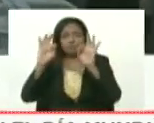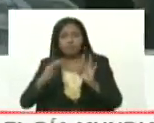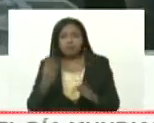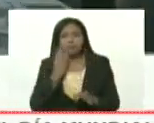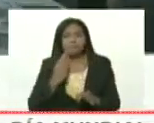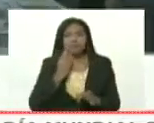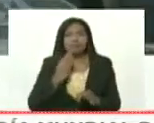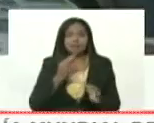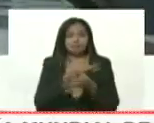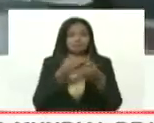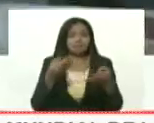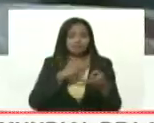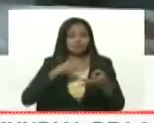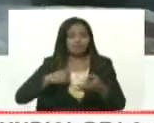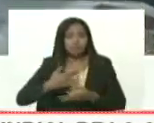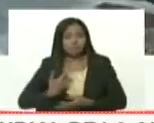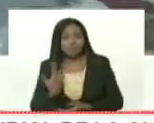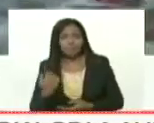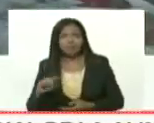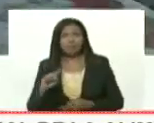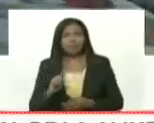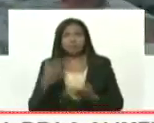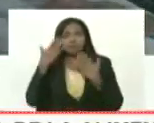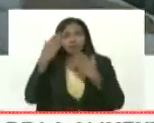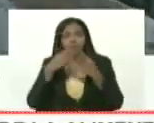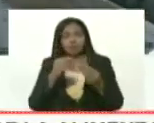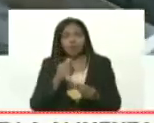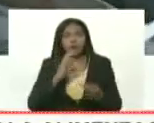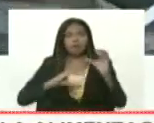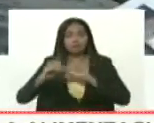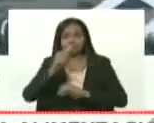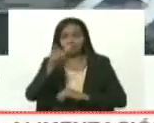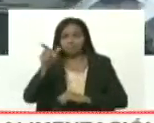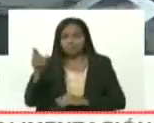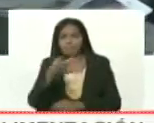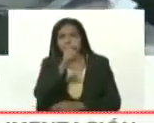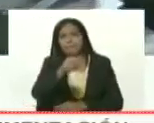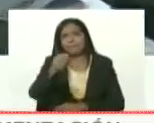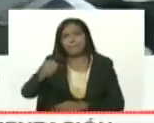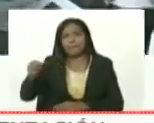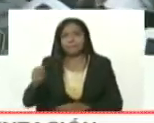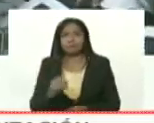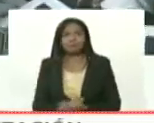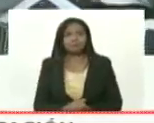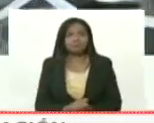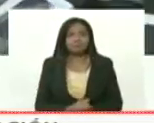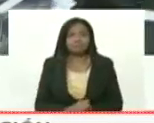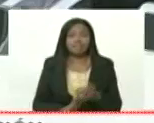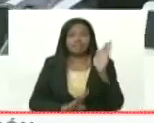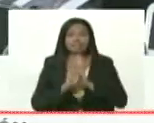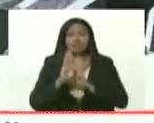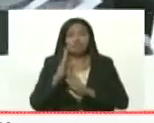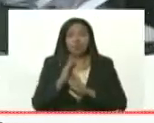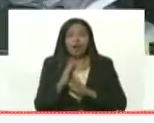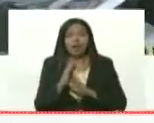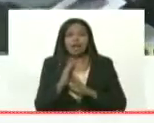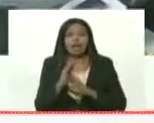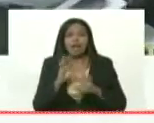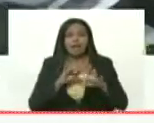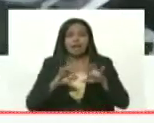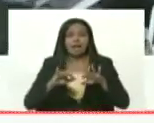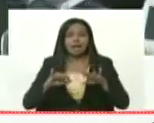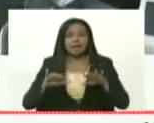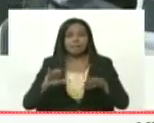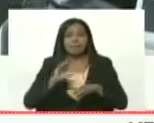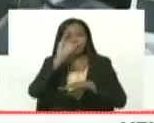experiencia extraordinaria. Saludos aquí a todas las científicas. Que se desarrolla con el proyecto Canaima Educativo y con los